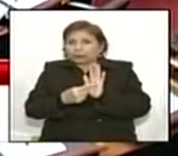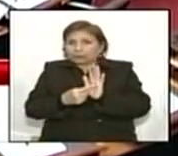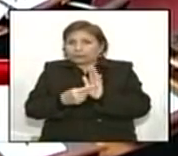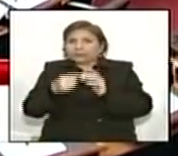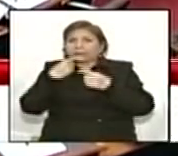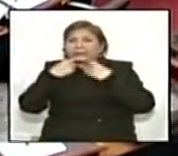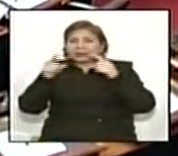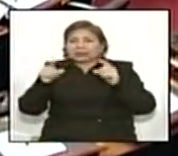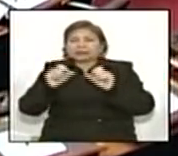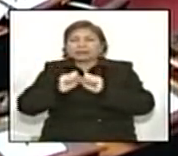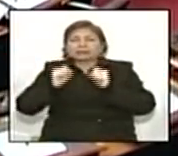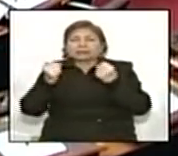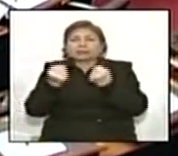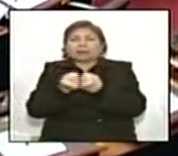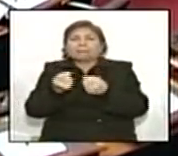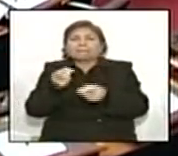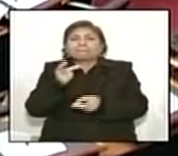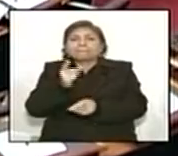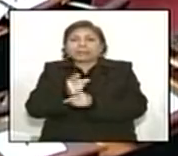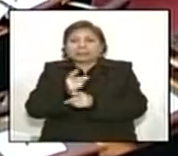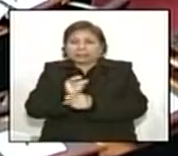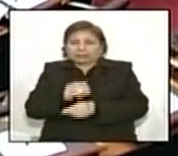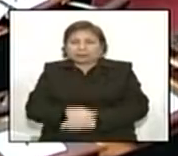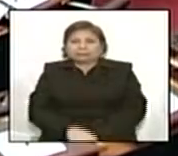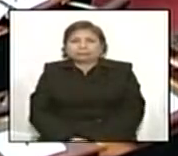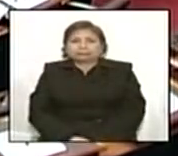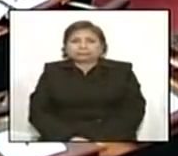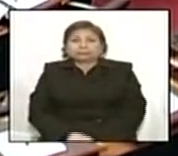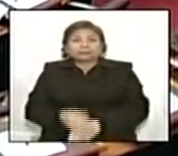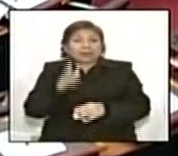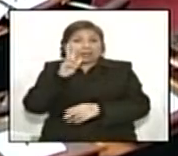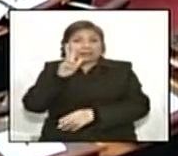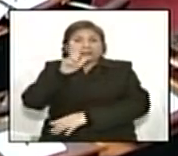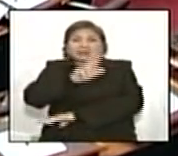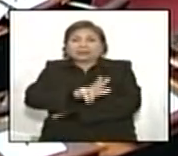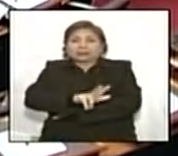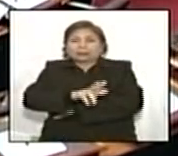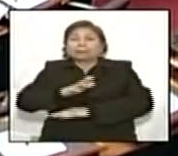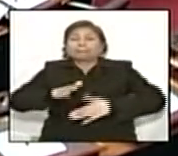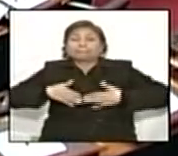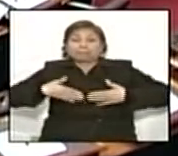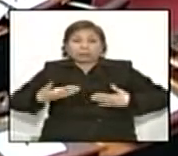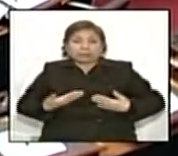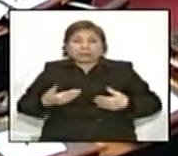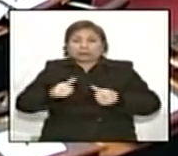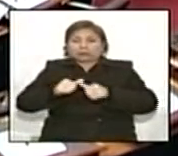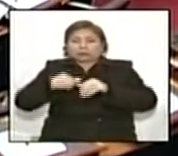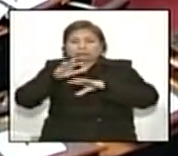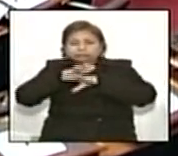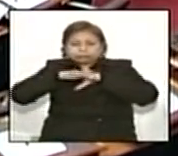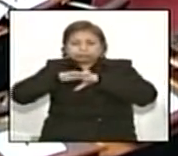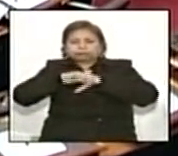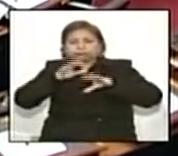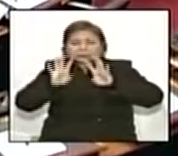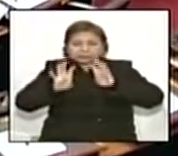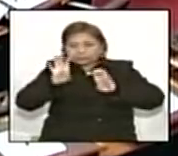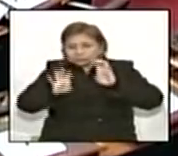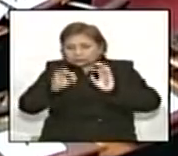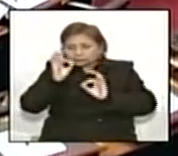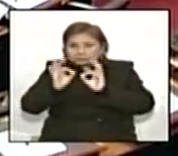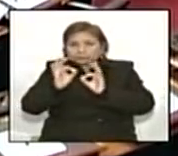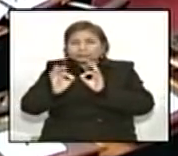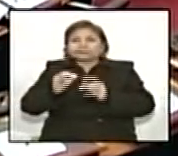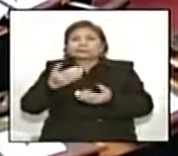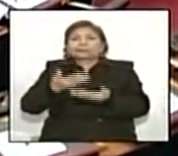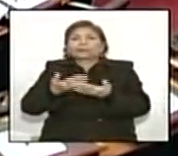como está, efectivamente, más que un sector del Partido Morado, será poco lo que pueda hacer. Se requieren